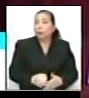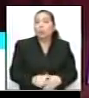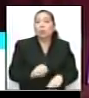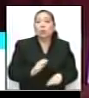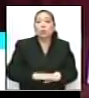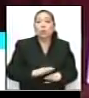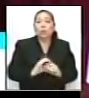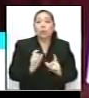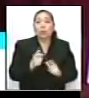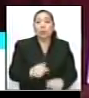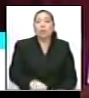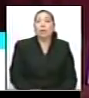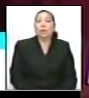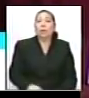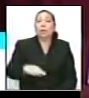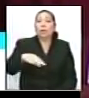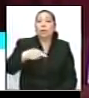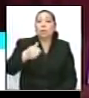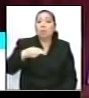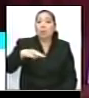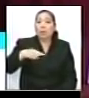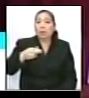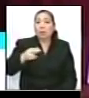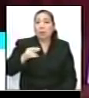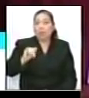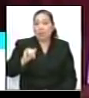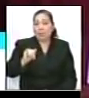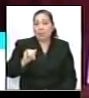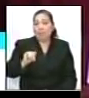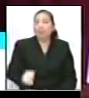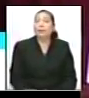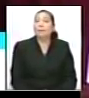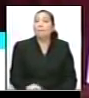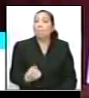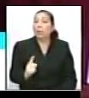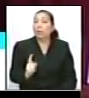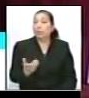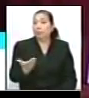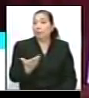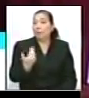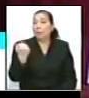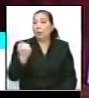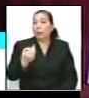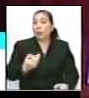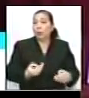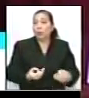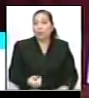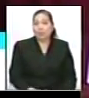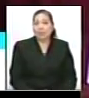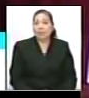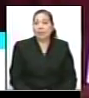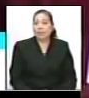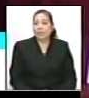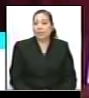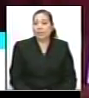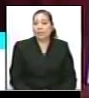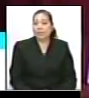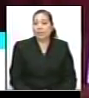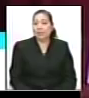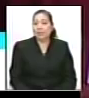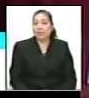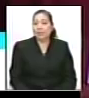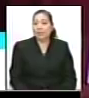respecto del congresista Moisés Mamani Colquehuanca, requerido por el presidente del Poder Judicial.